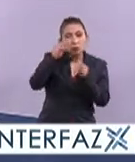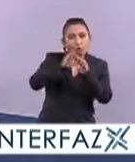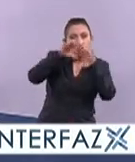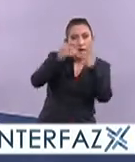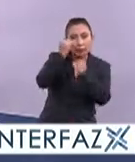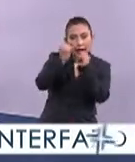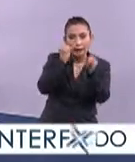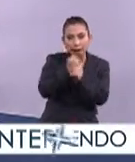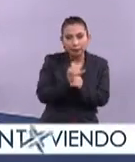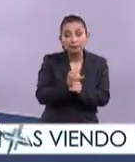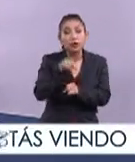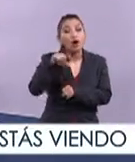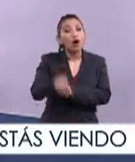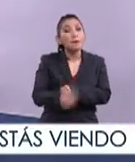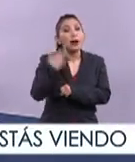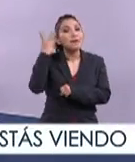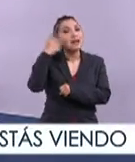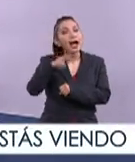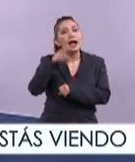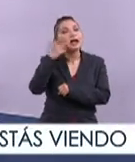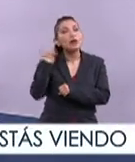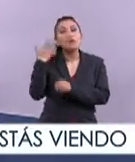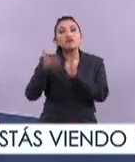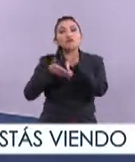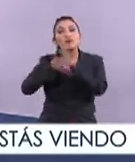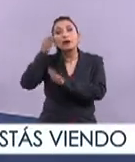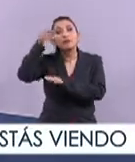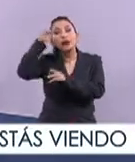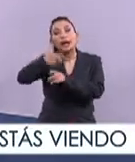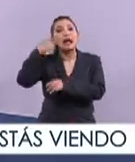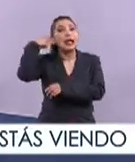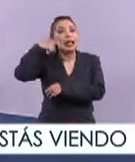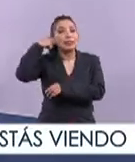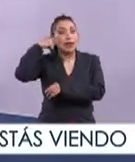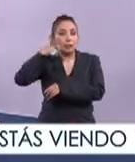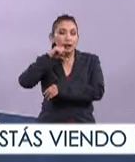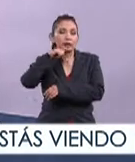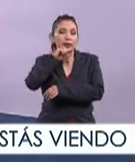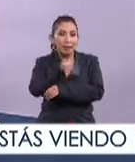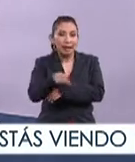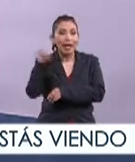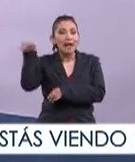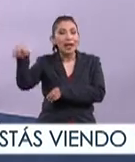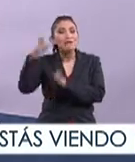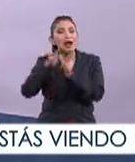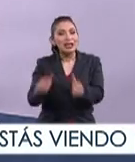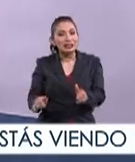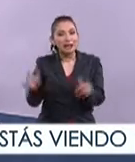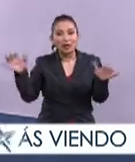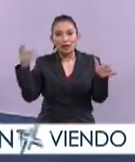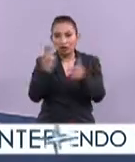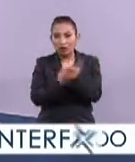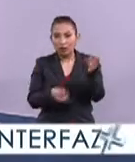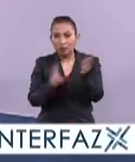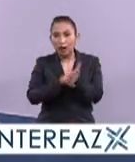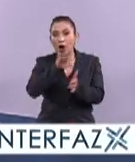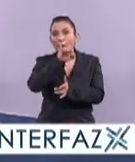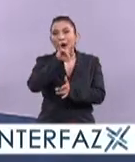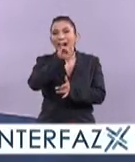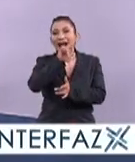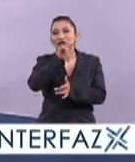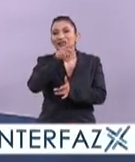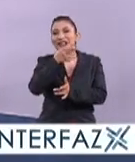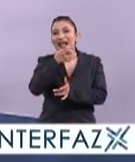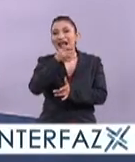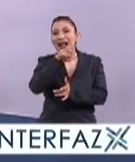e internacional. Y hoy para viajar pues nos vamos a ir hasta Querétaro, pero también hasta Francia. Nos enlazamos con Juan Carlos